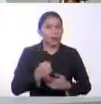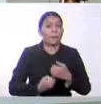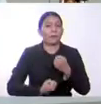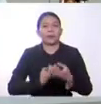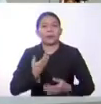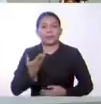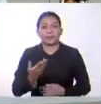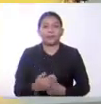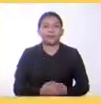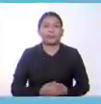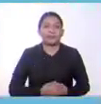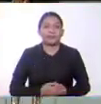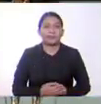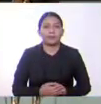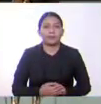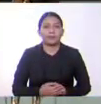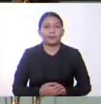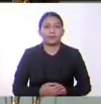Castillo.